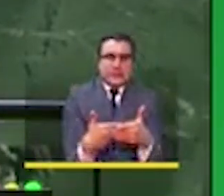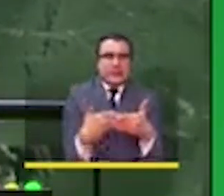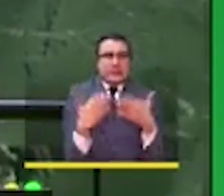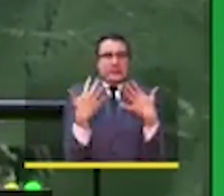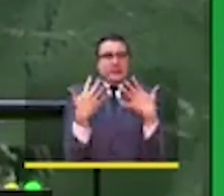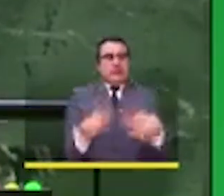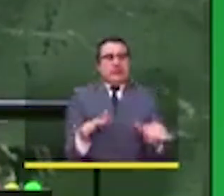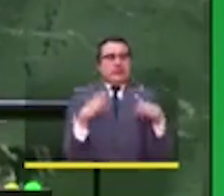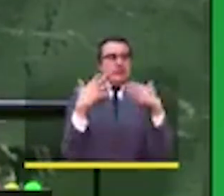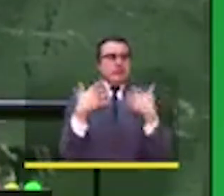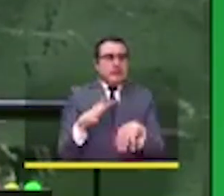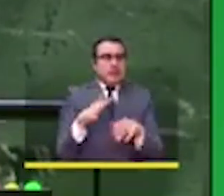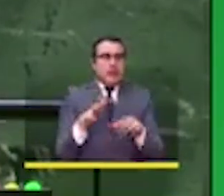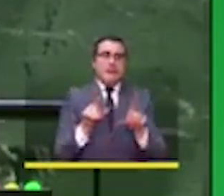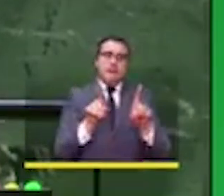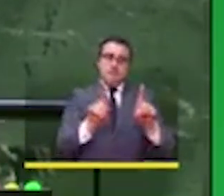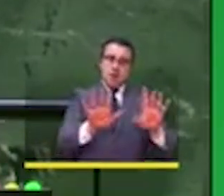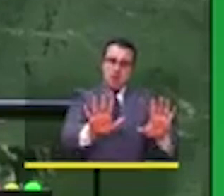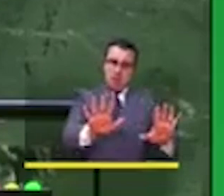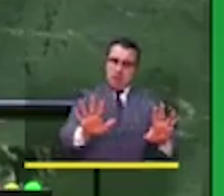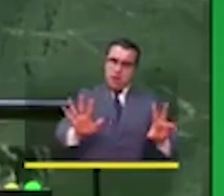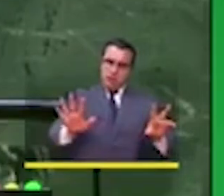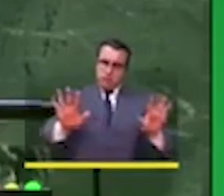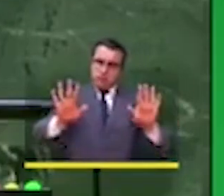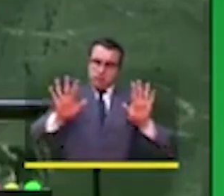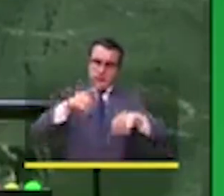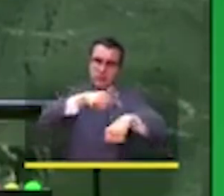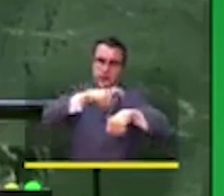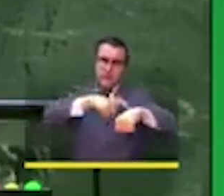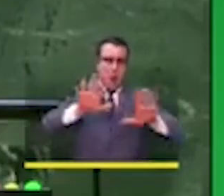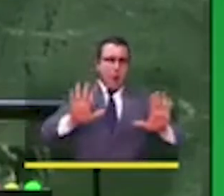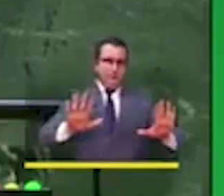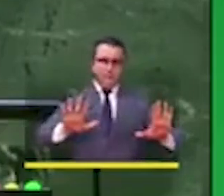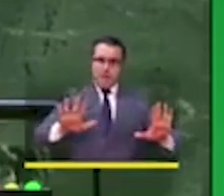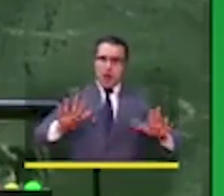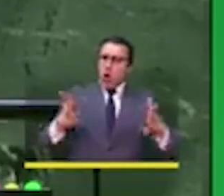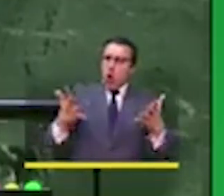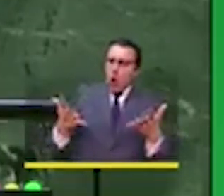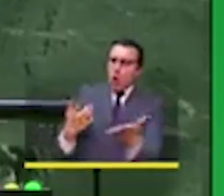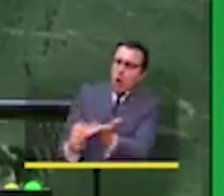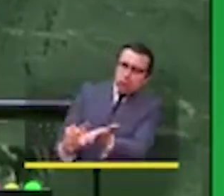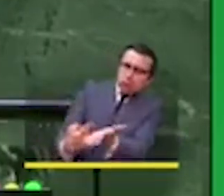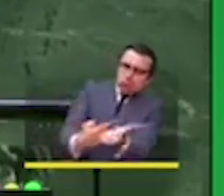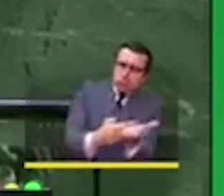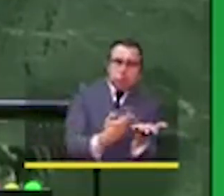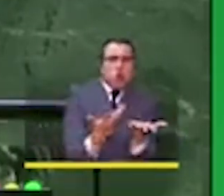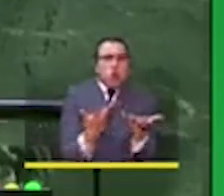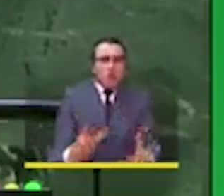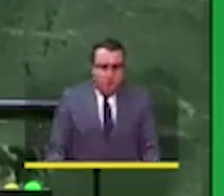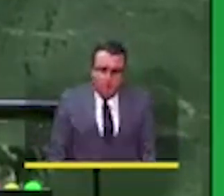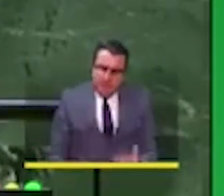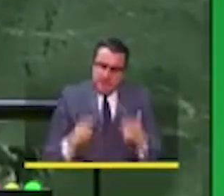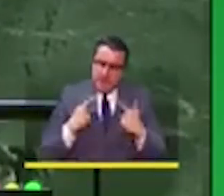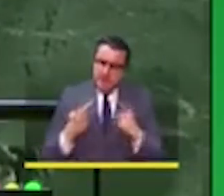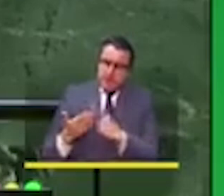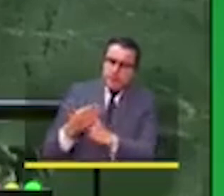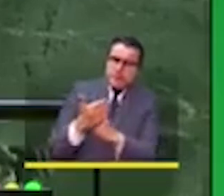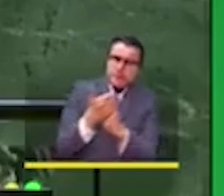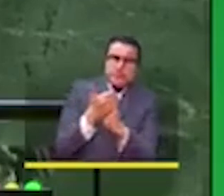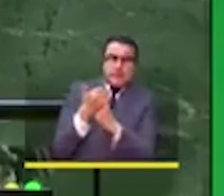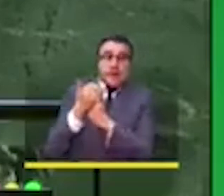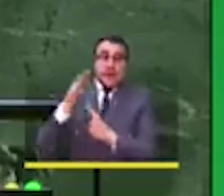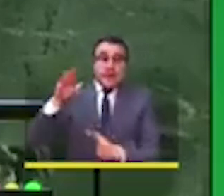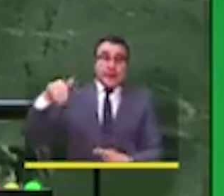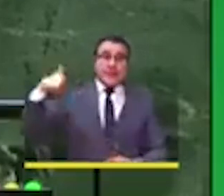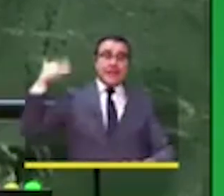de sentarnos a detener el tiempo y dialogar sobre cómo defender la vida, para después, gracias